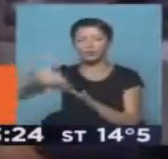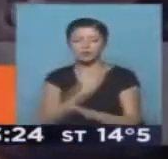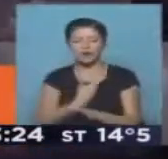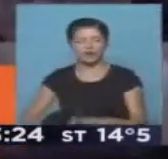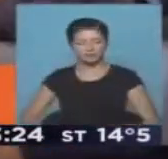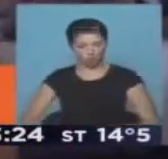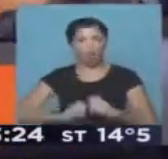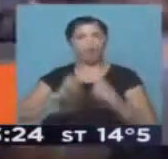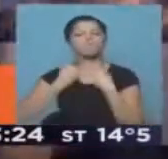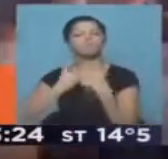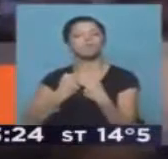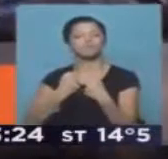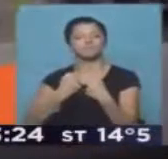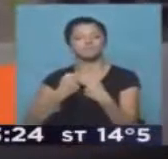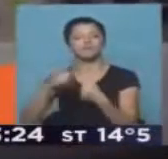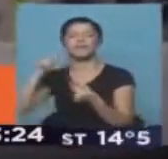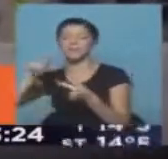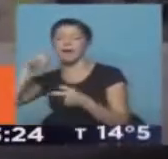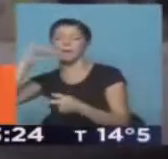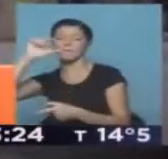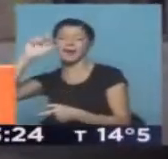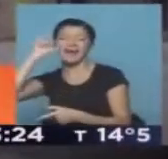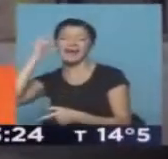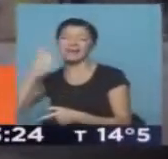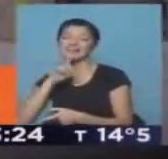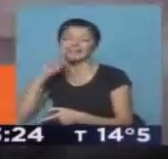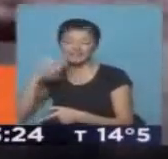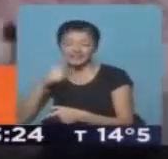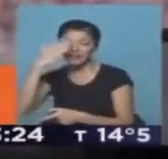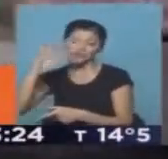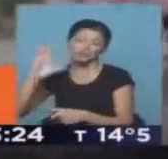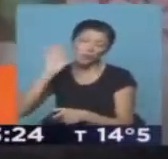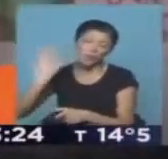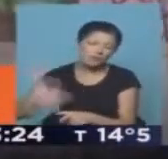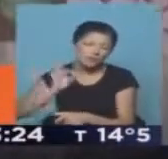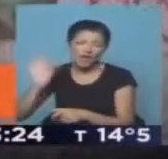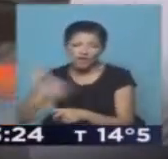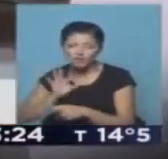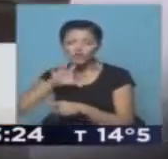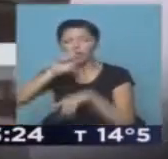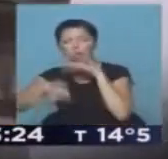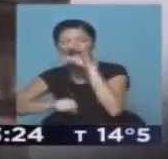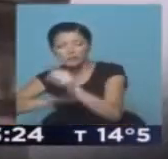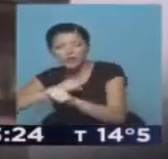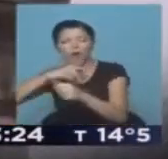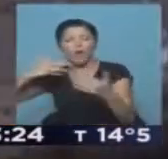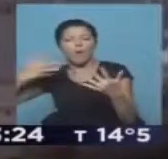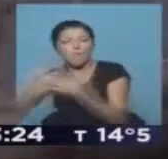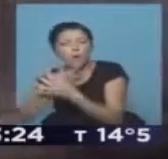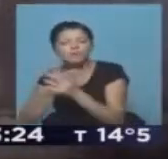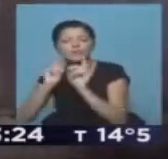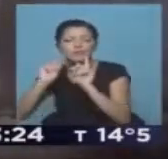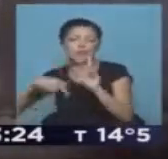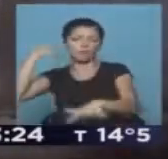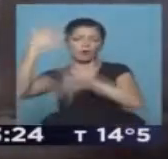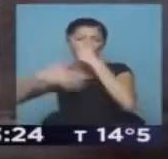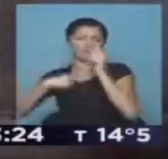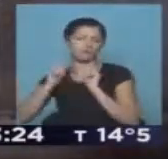significó para los palestinos el inicio de medio siglo de ocupación pobreza y violencia